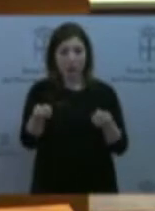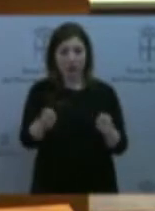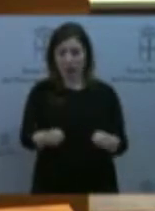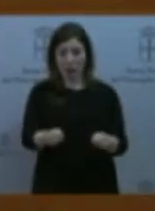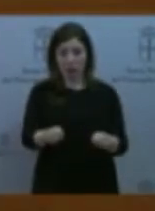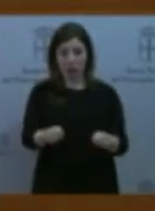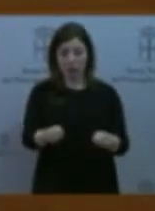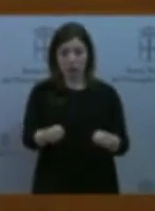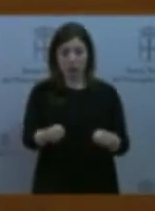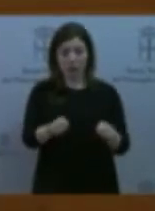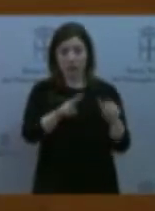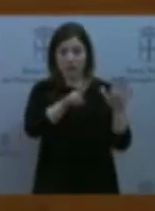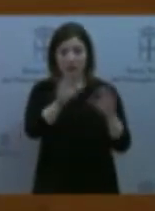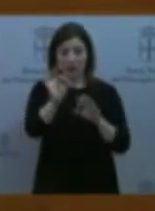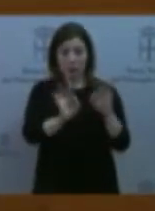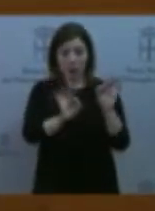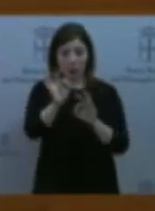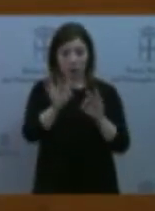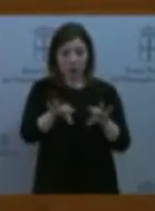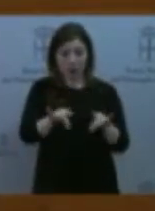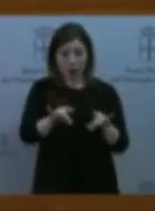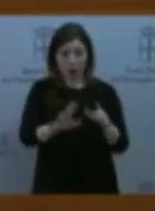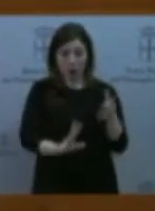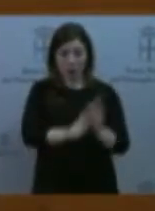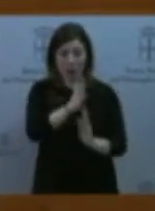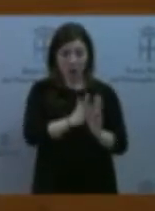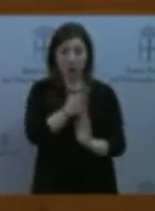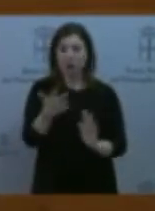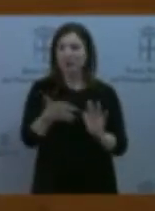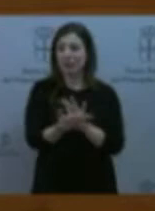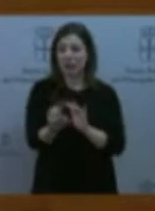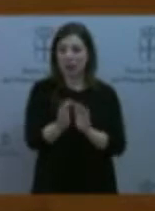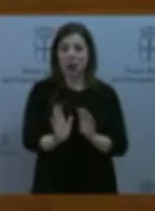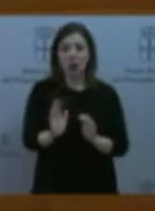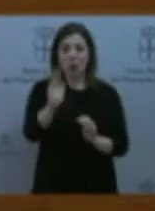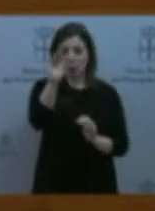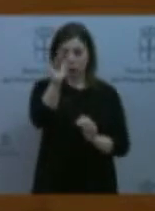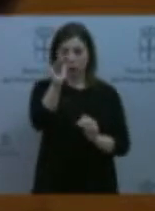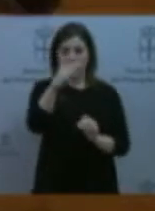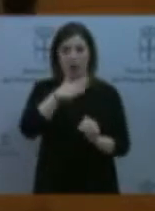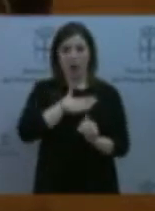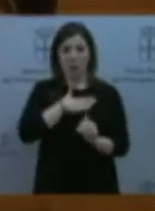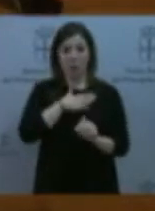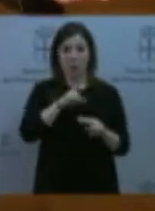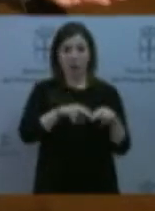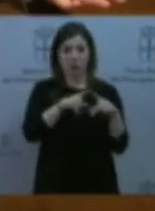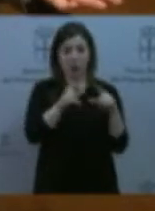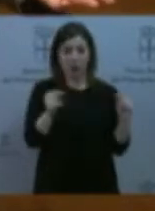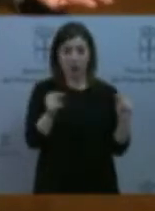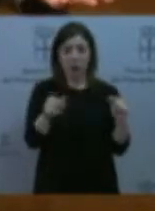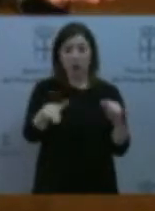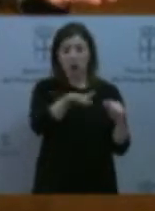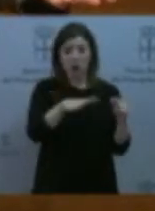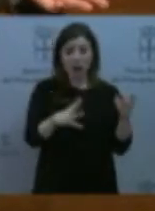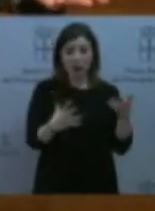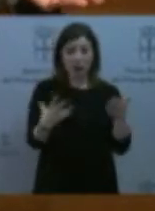quemado o más, es monte que es del Principado. Todas las zonas arboladas, ¿cuántos kilómetros